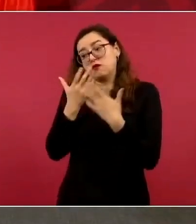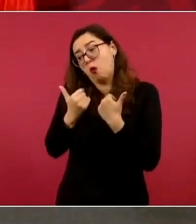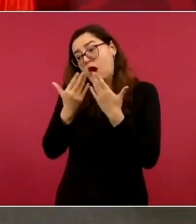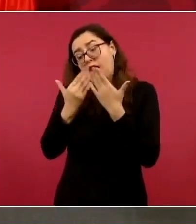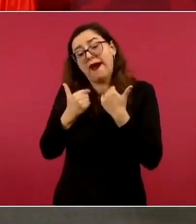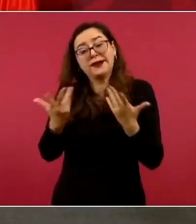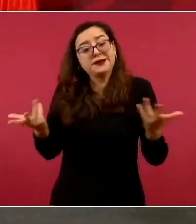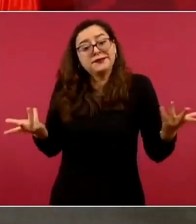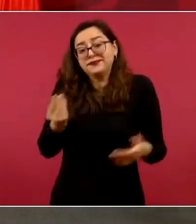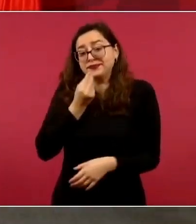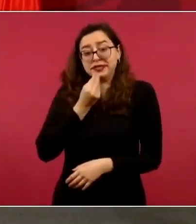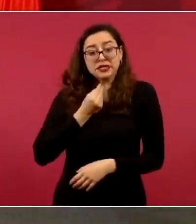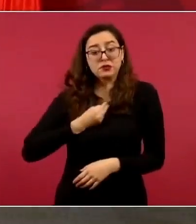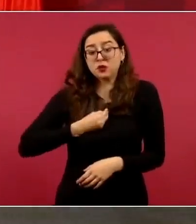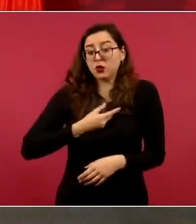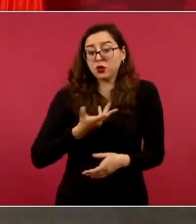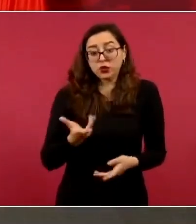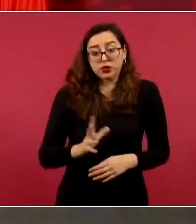salir adelante.